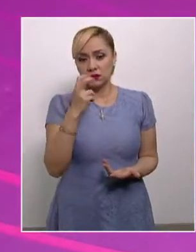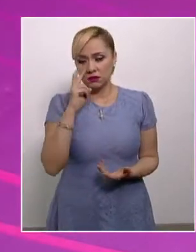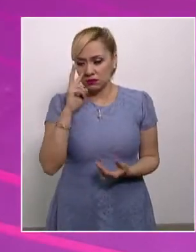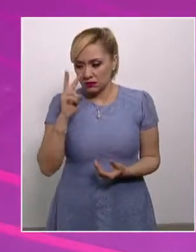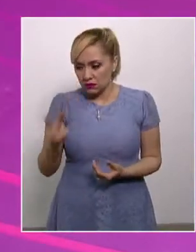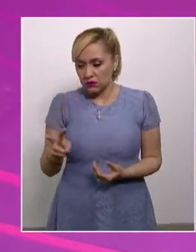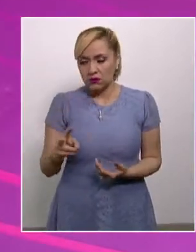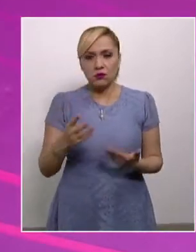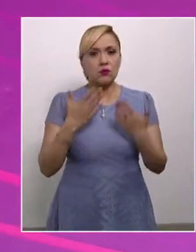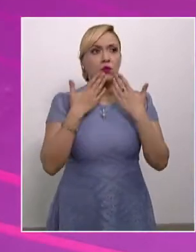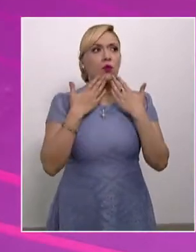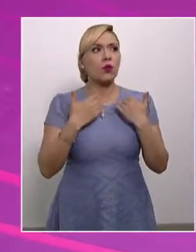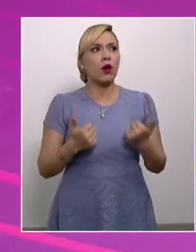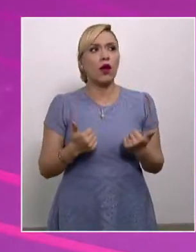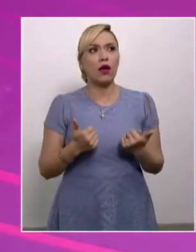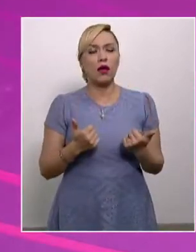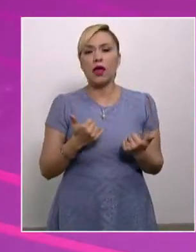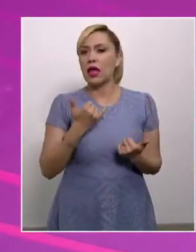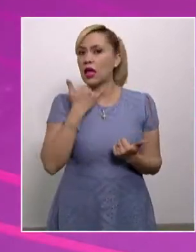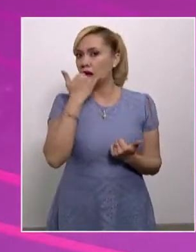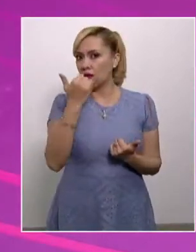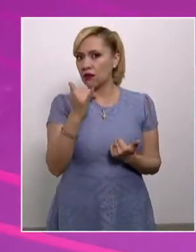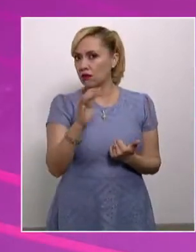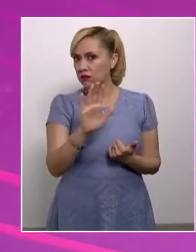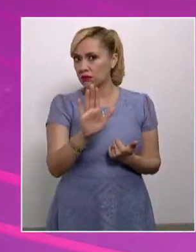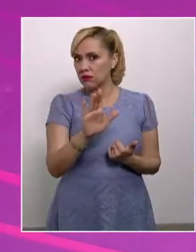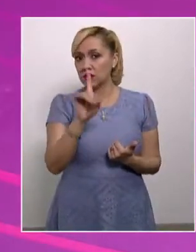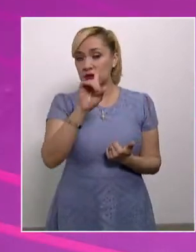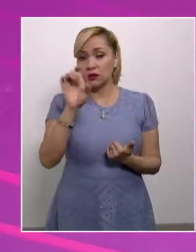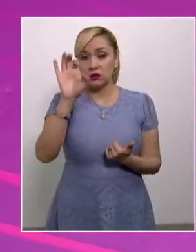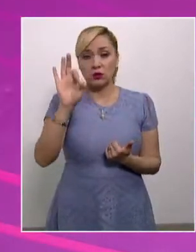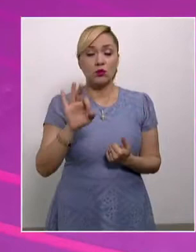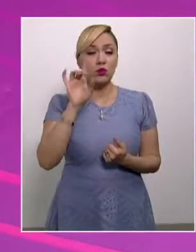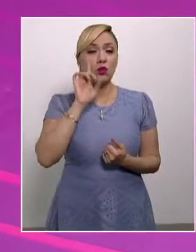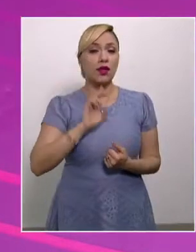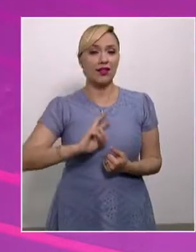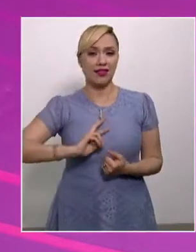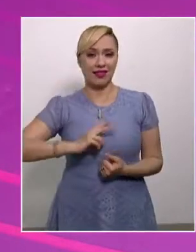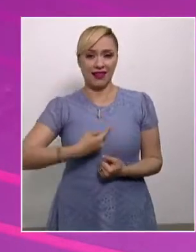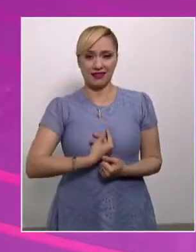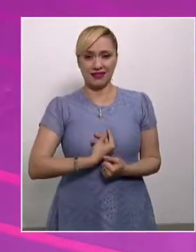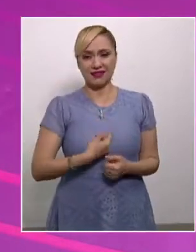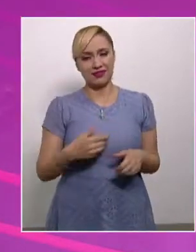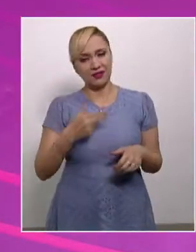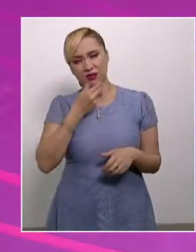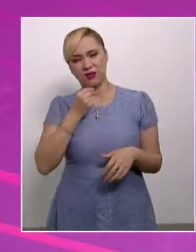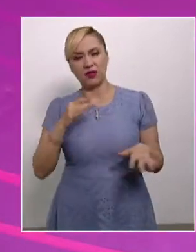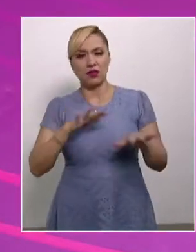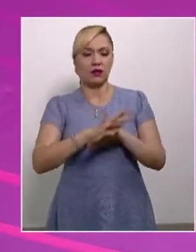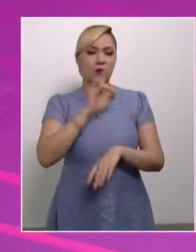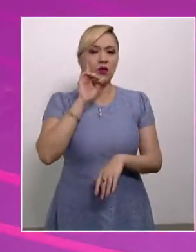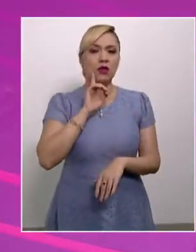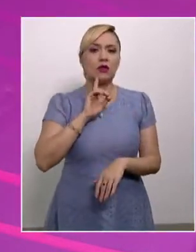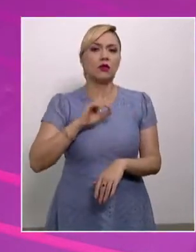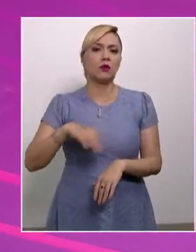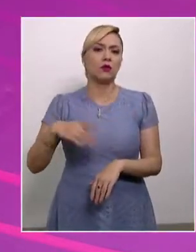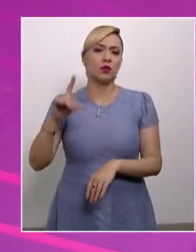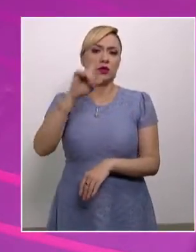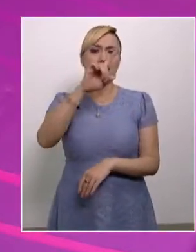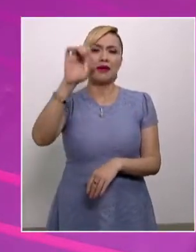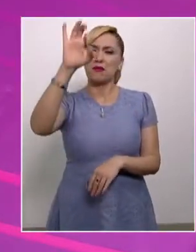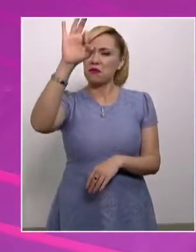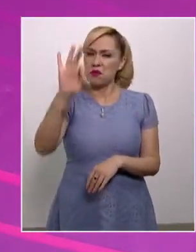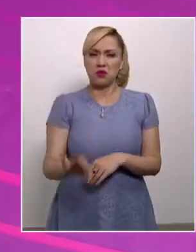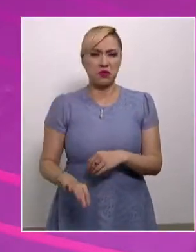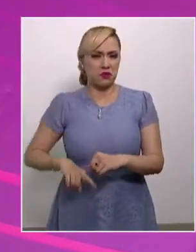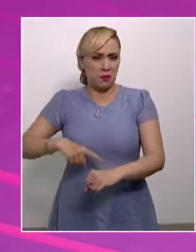donde no hay margen de error, el 100% de población de mujeres trans que hemos atendido, el 100% han sido víctimas de violencia sexual en país